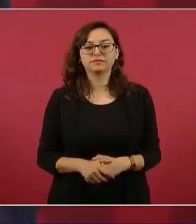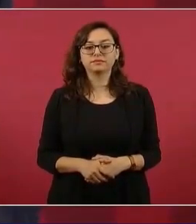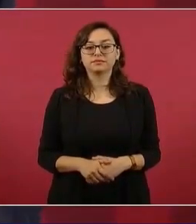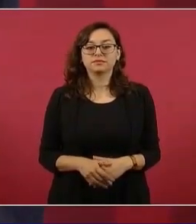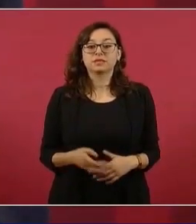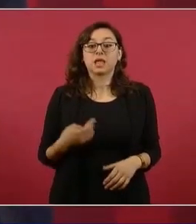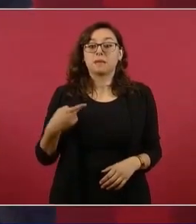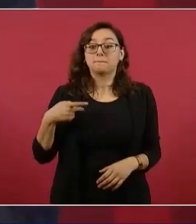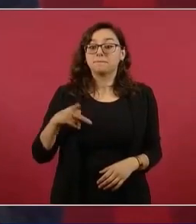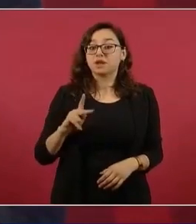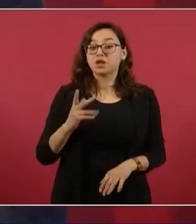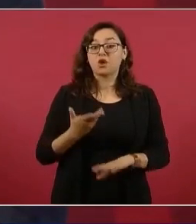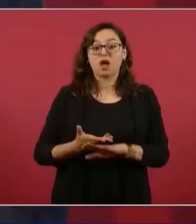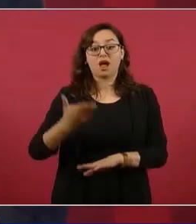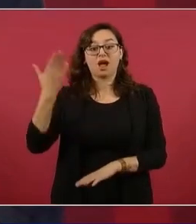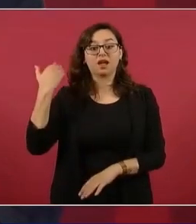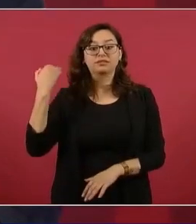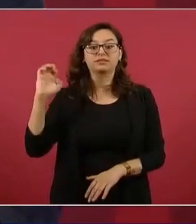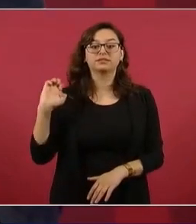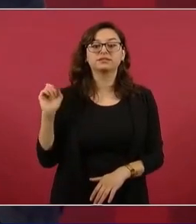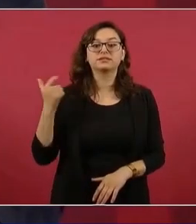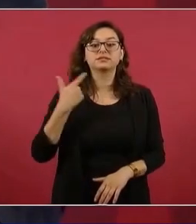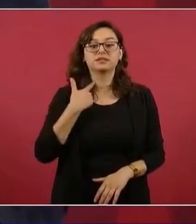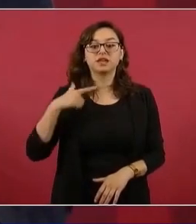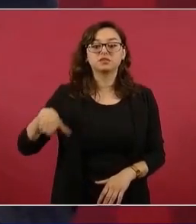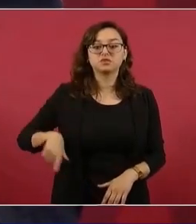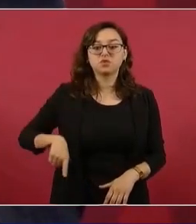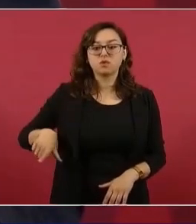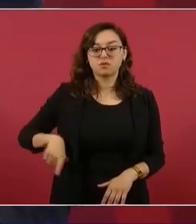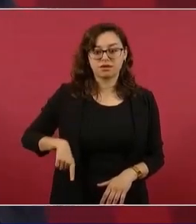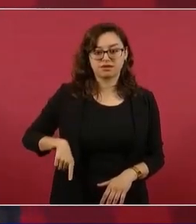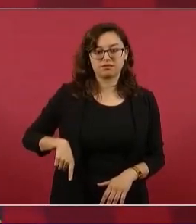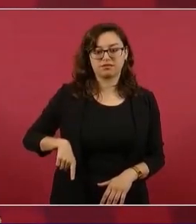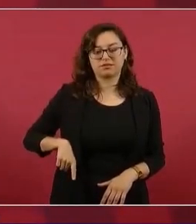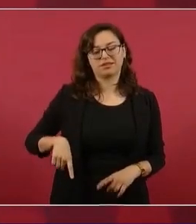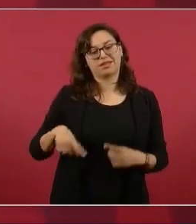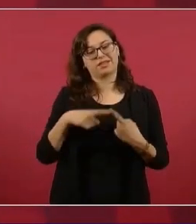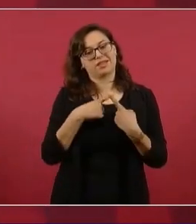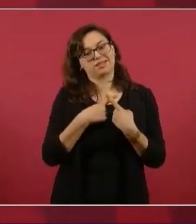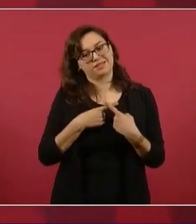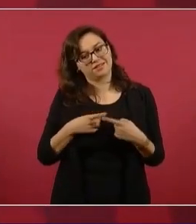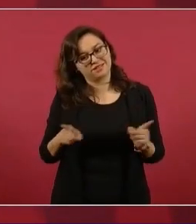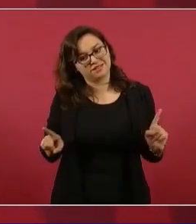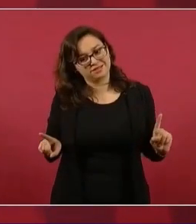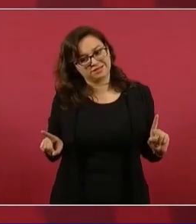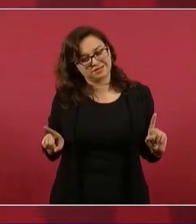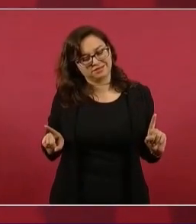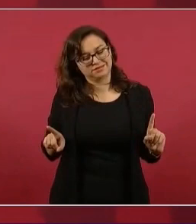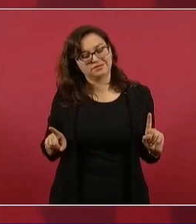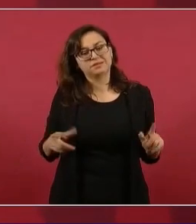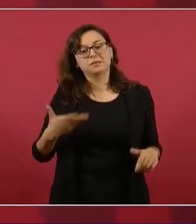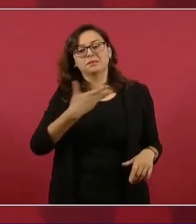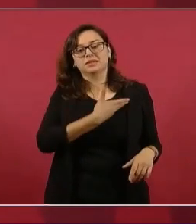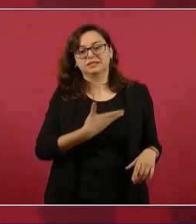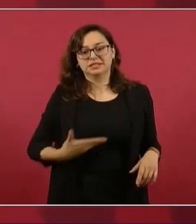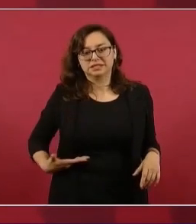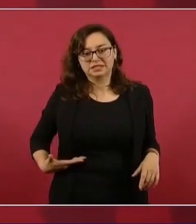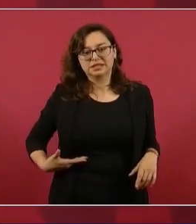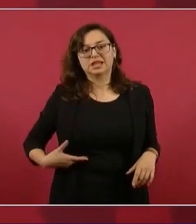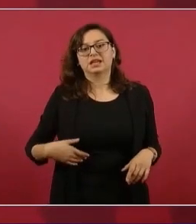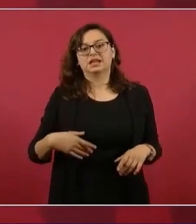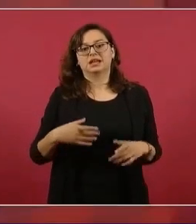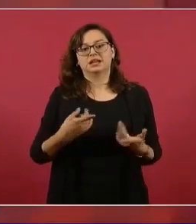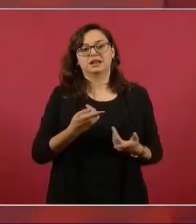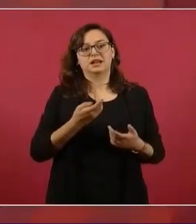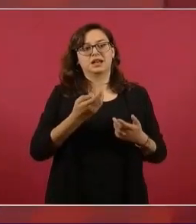habían casas para los presidentes.